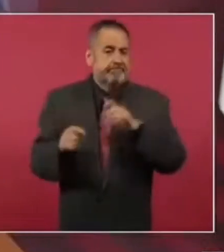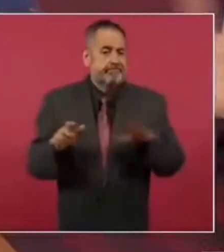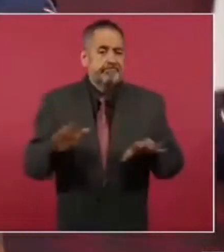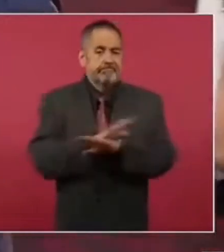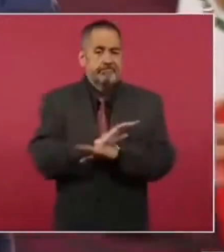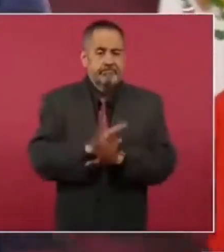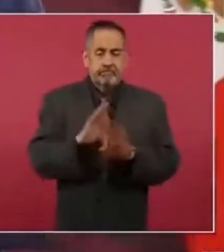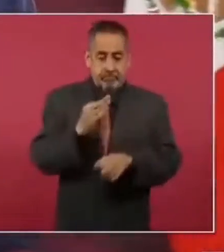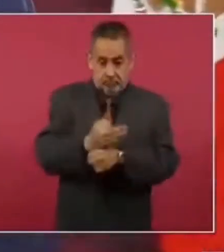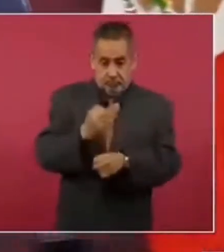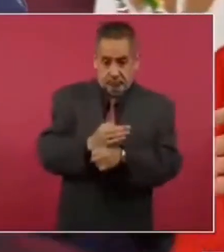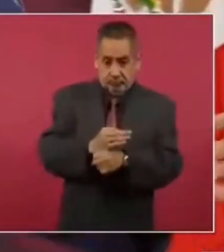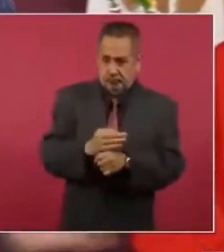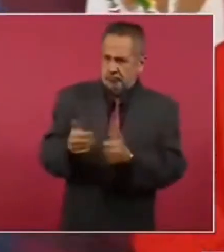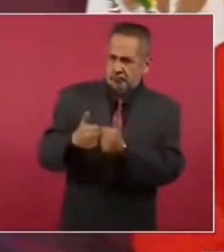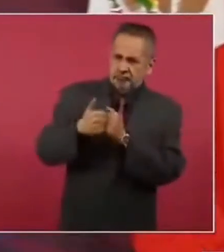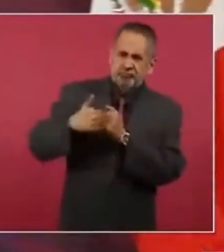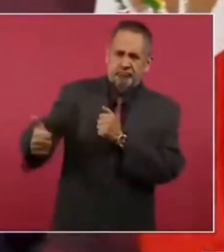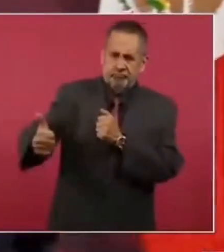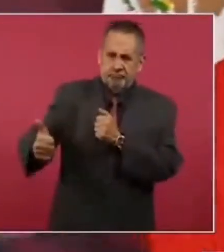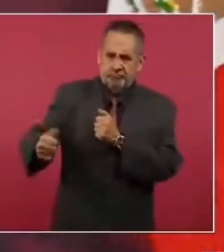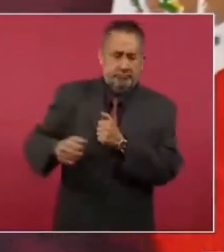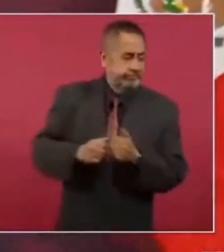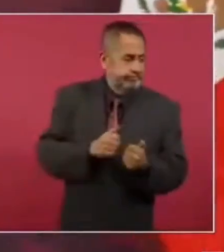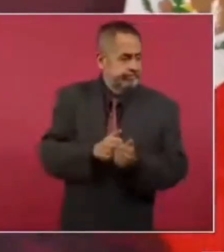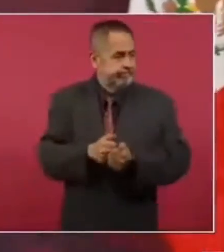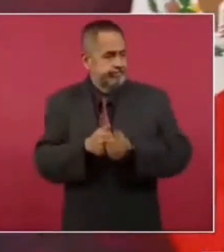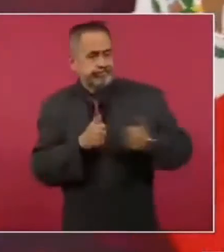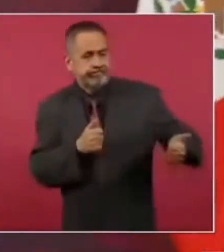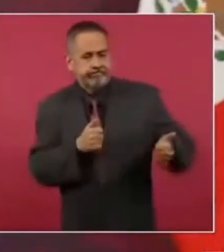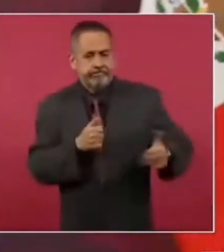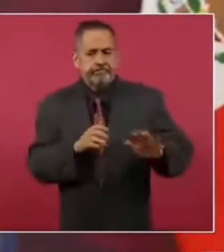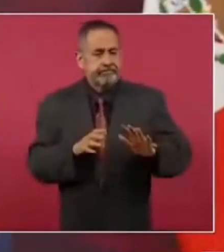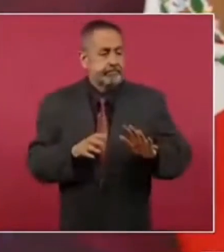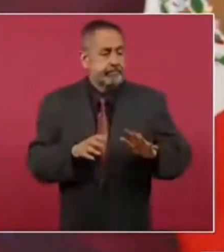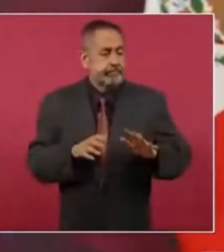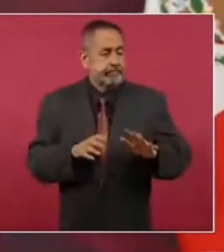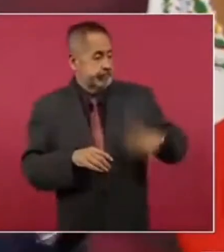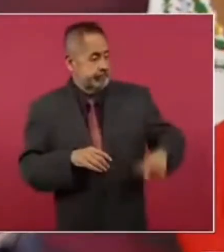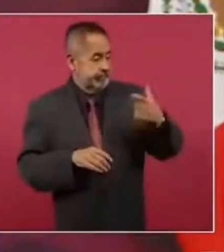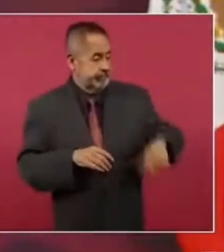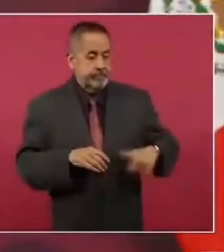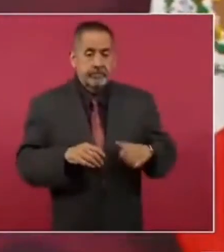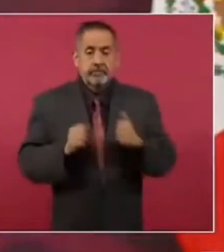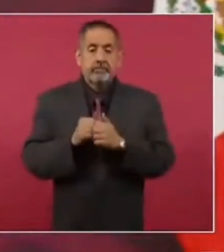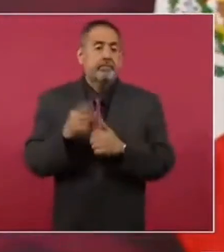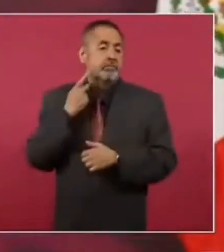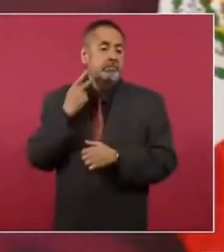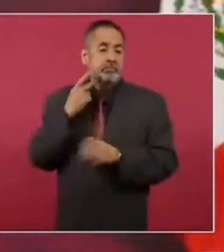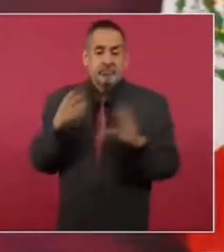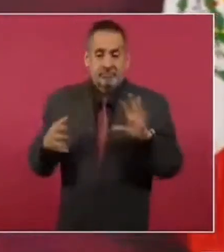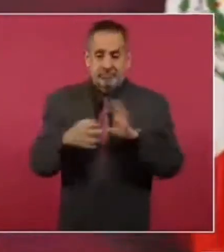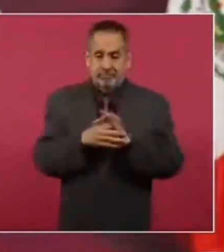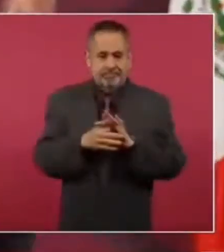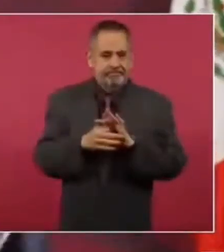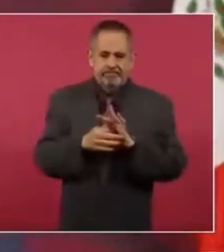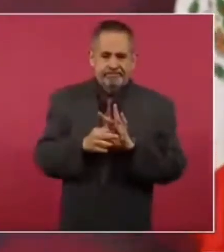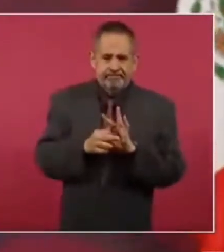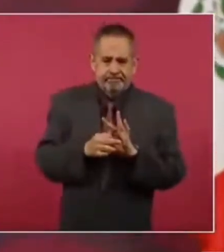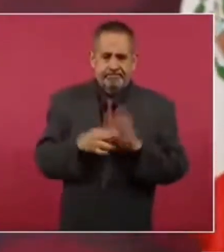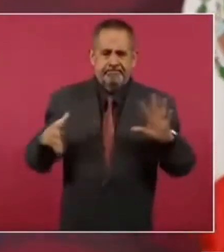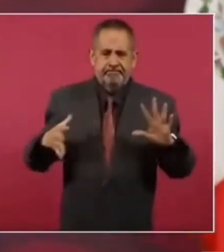se separa el poder económico del poder político. Por eso